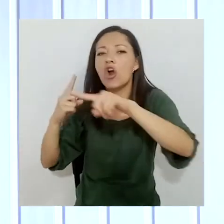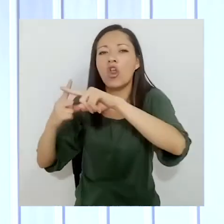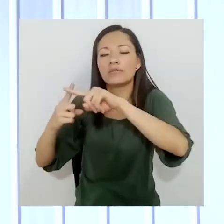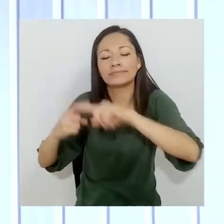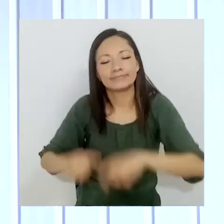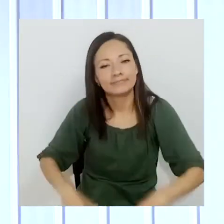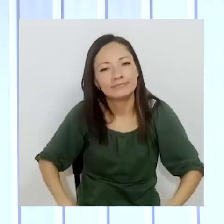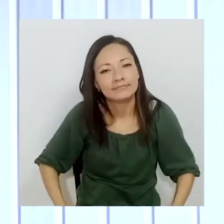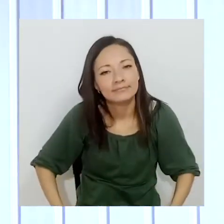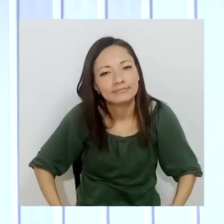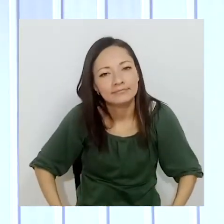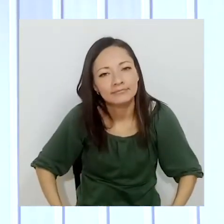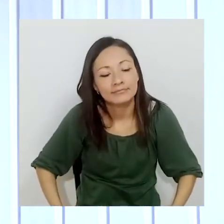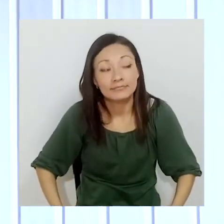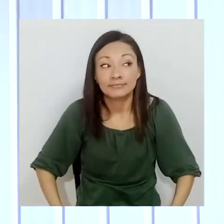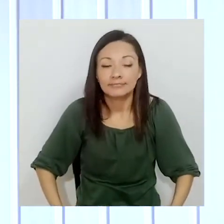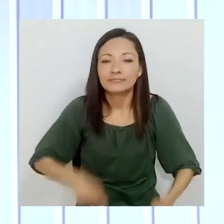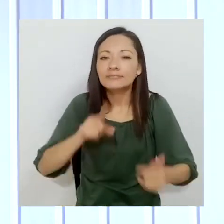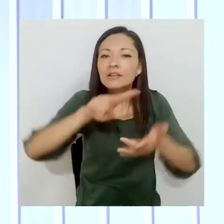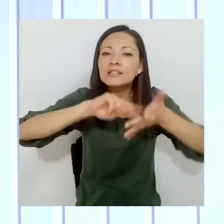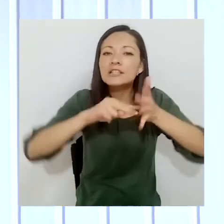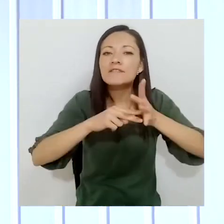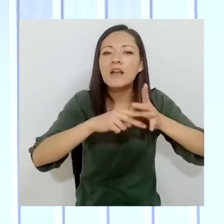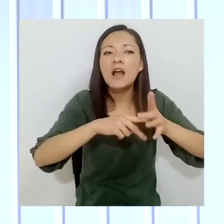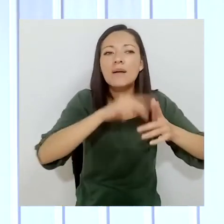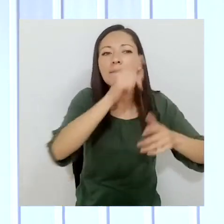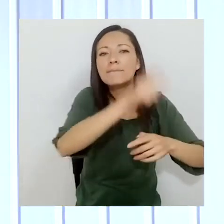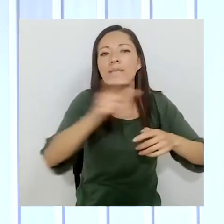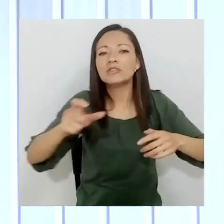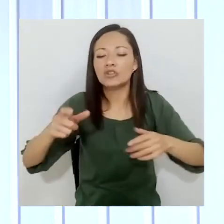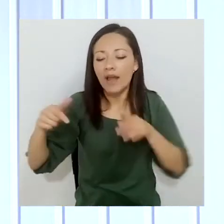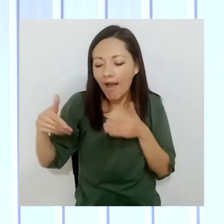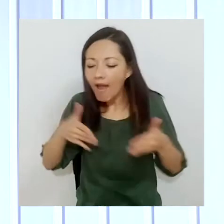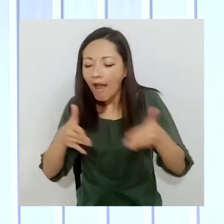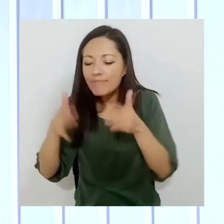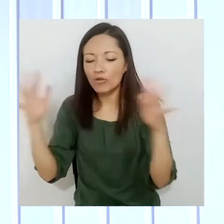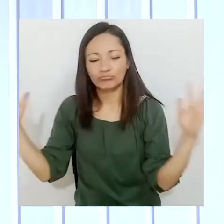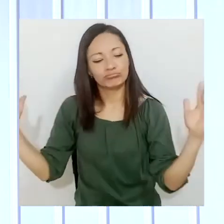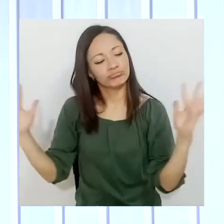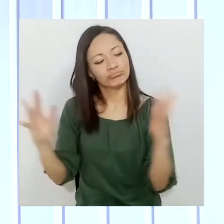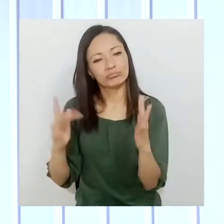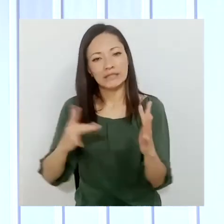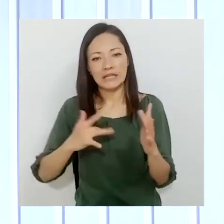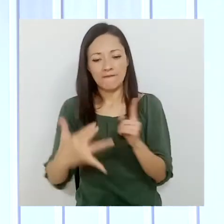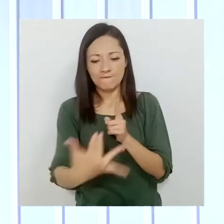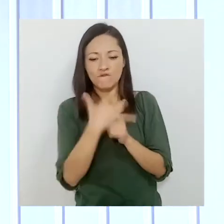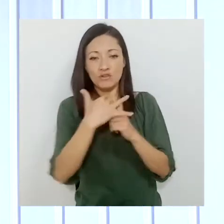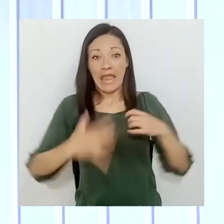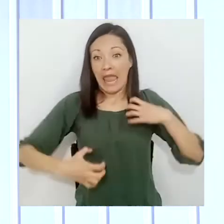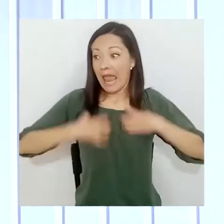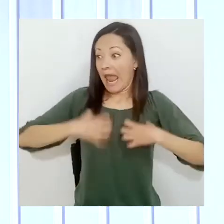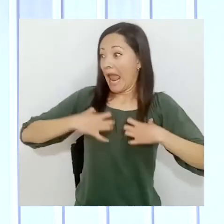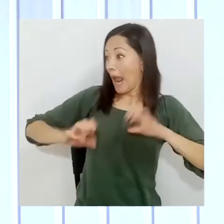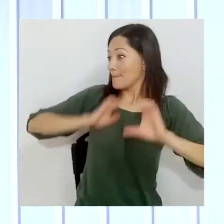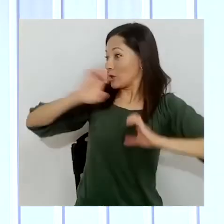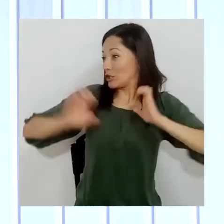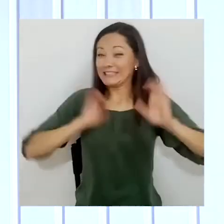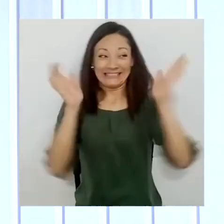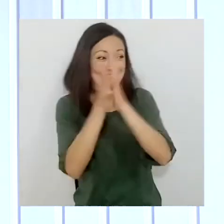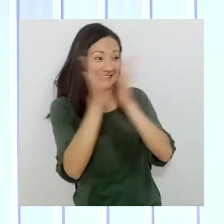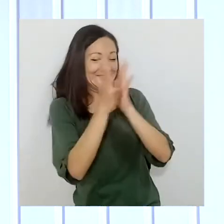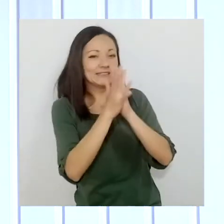No es con emoción momentánea que este camino se sigue. Más válido que la emoción es la